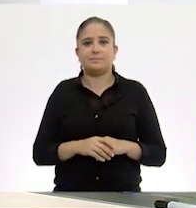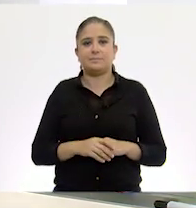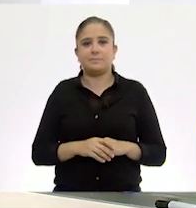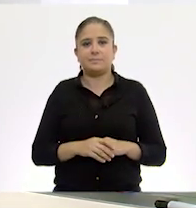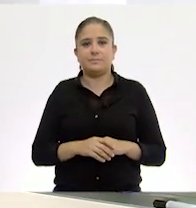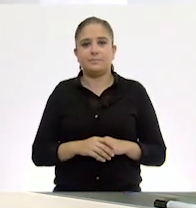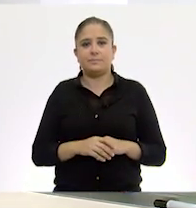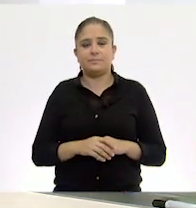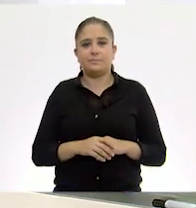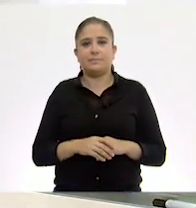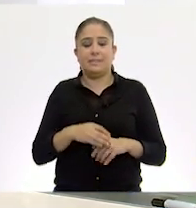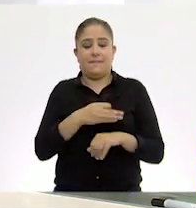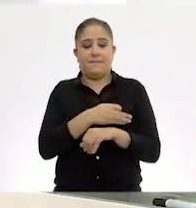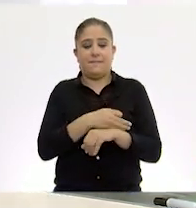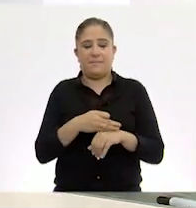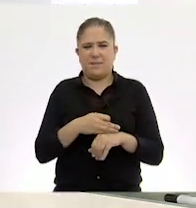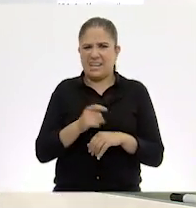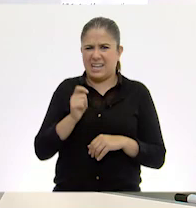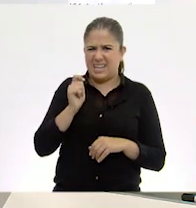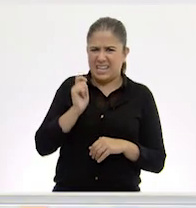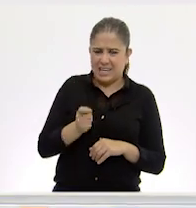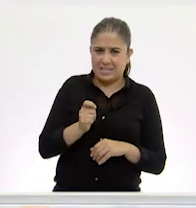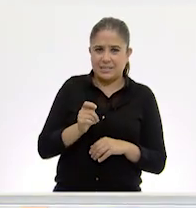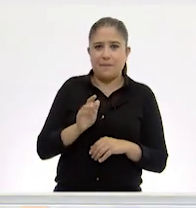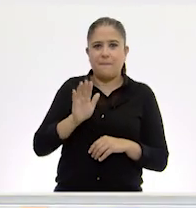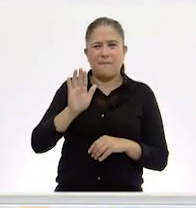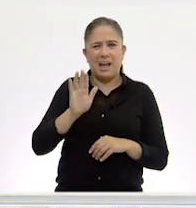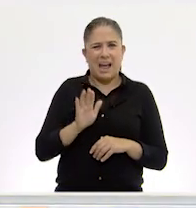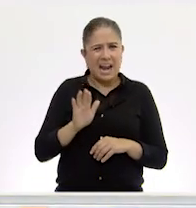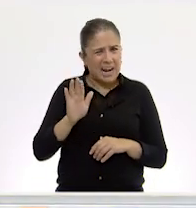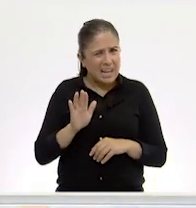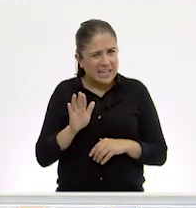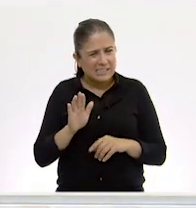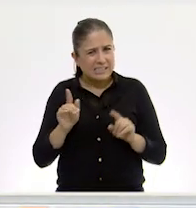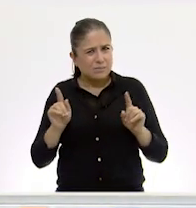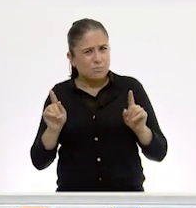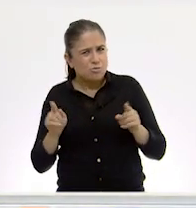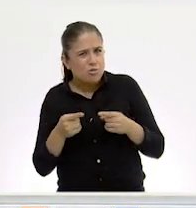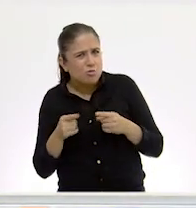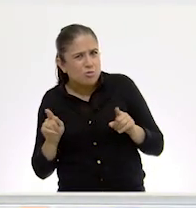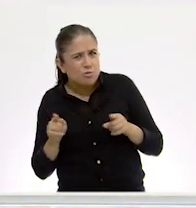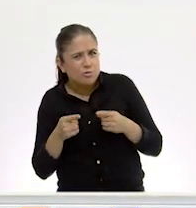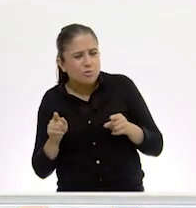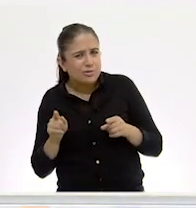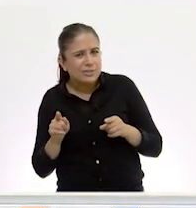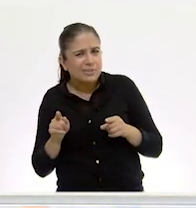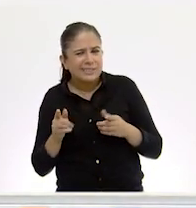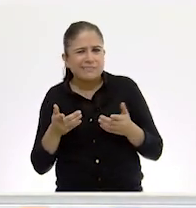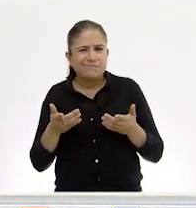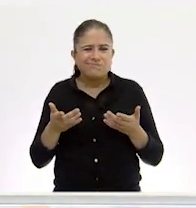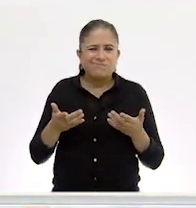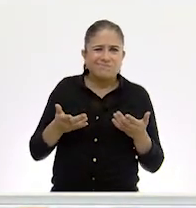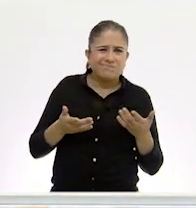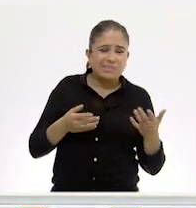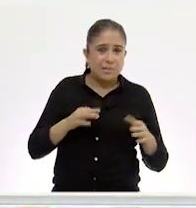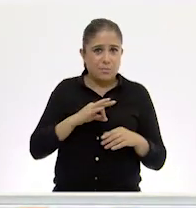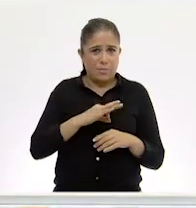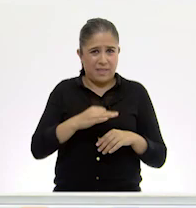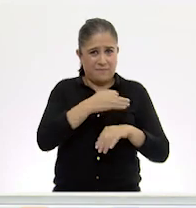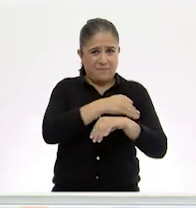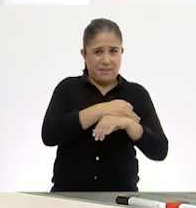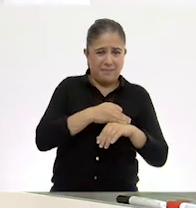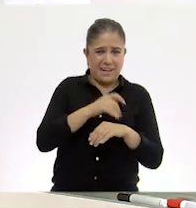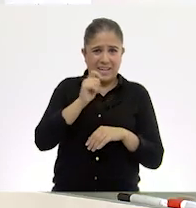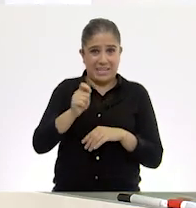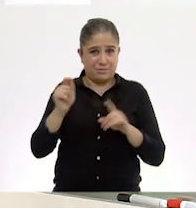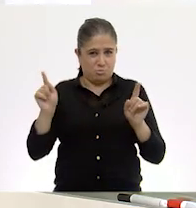La familia es... Como la música, la familia es... ¡Ay! Puede ser, la familia es como